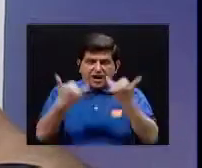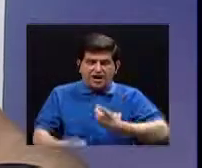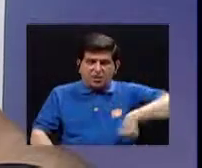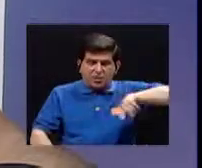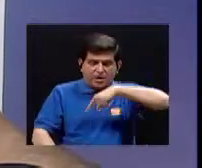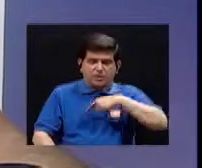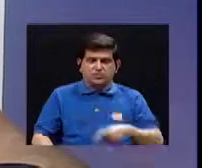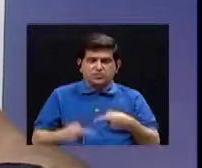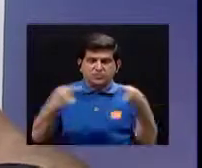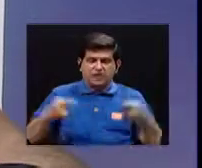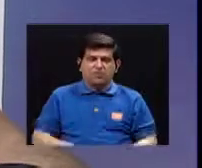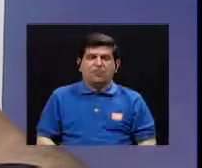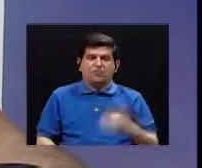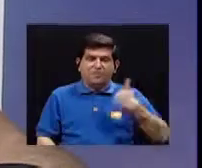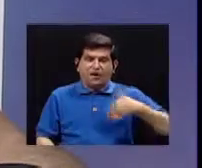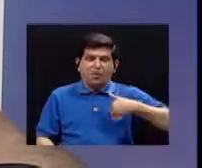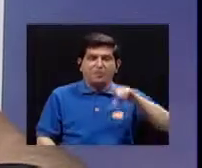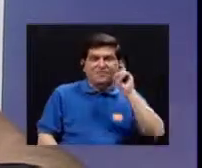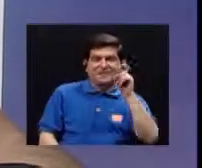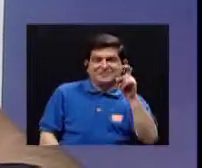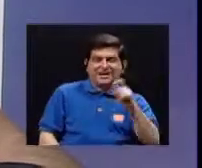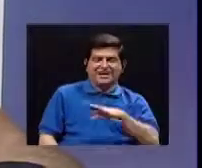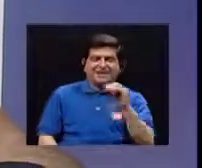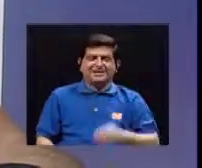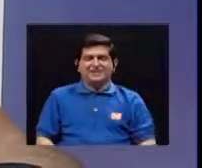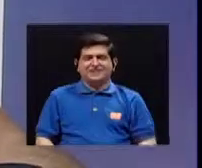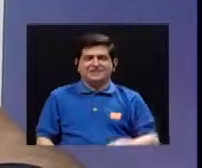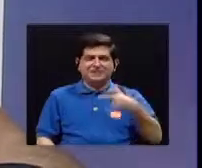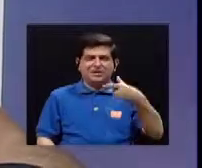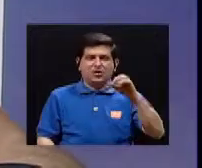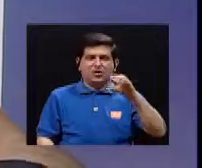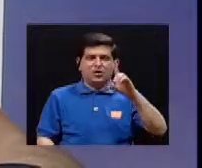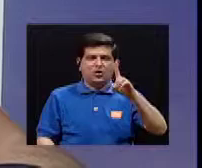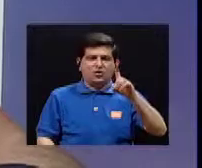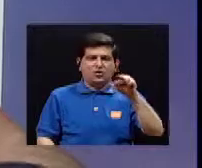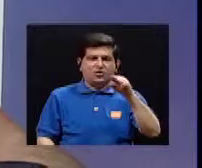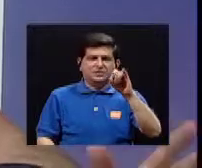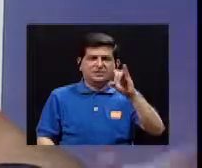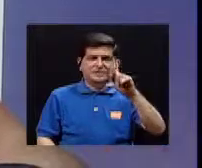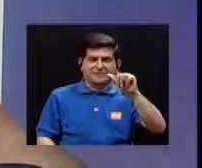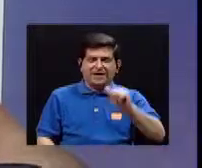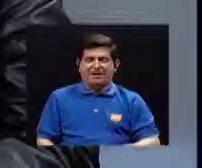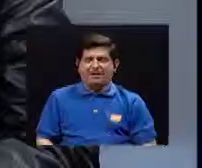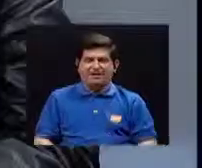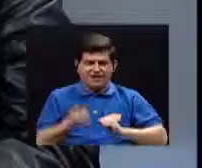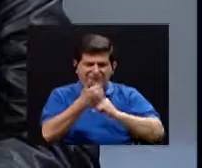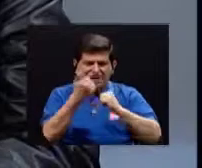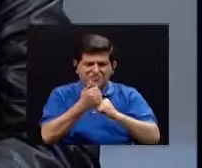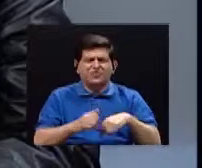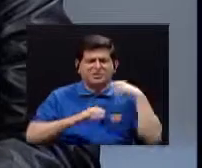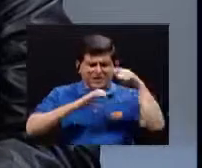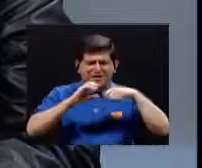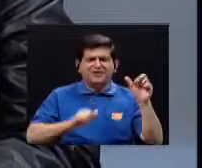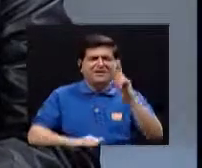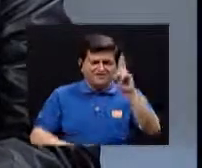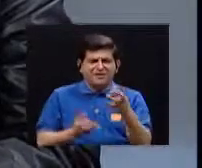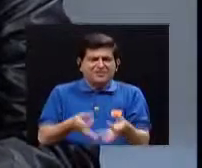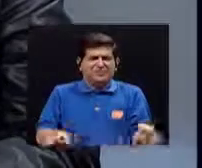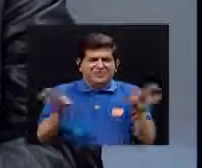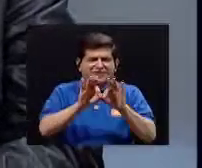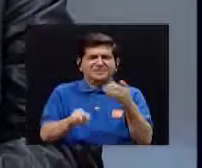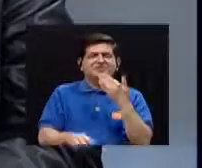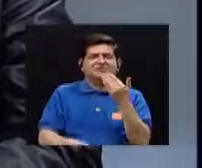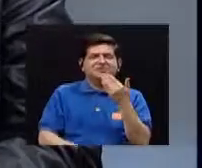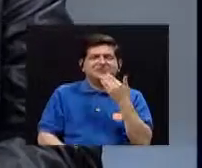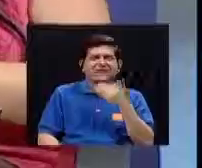suecia ahora estamos contra los hombres xy contra godzilla entonces para que vayan y apoyen el cine costarricense